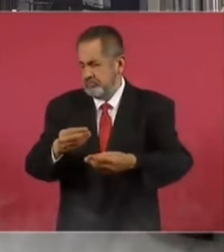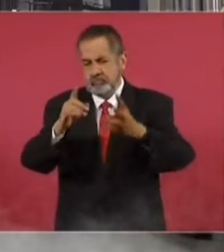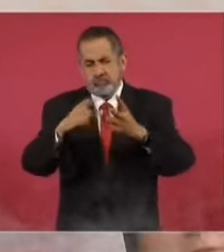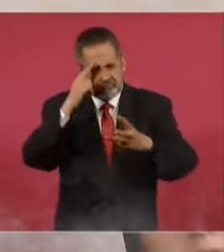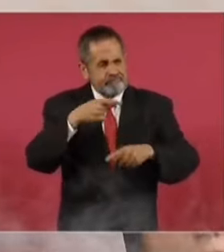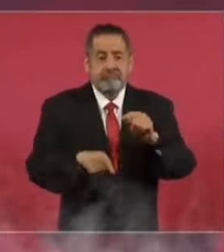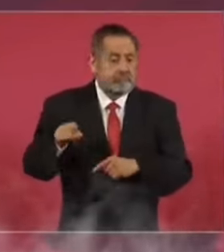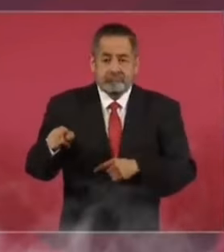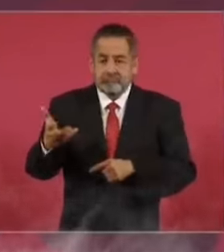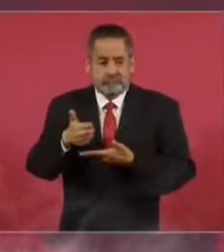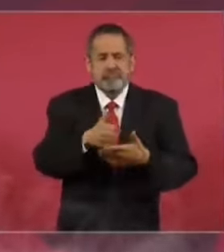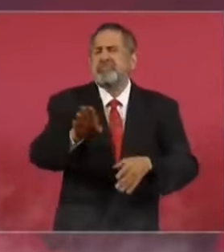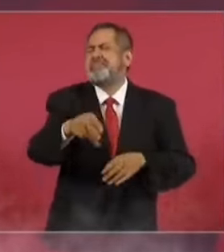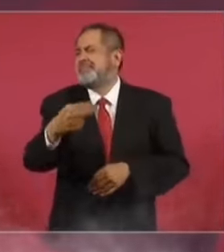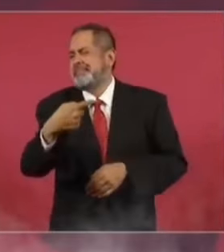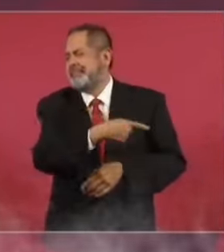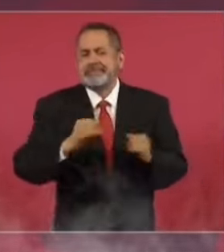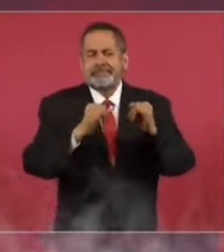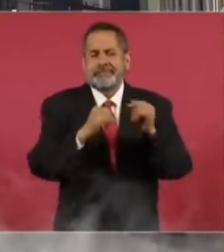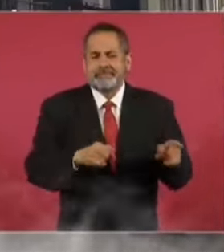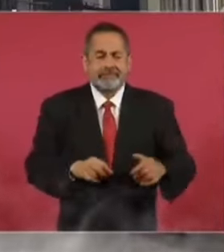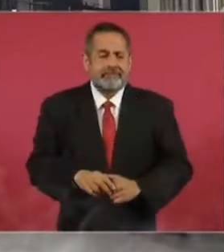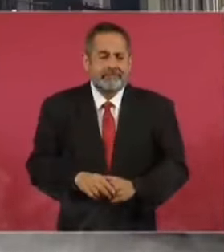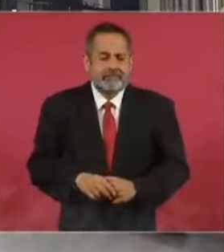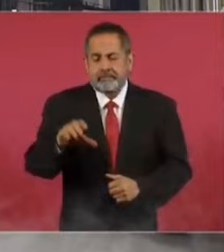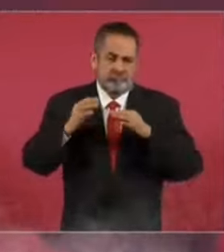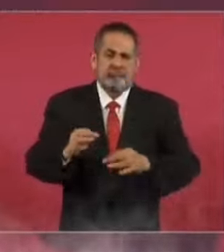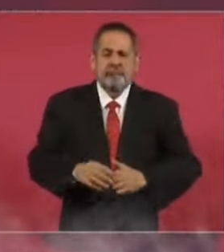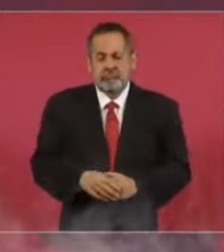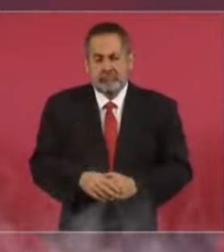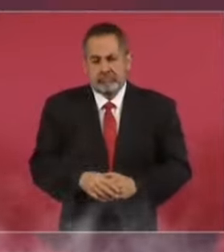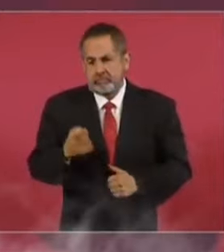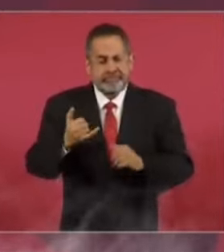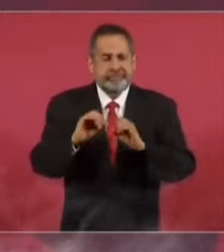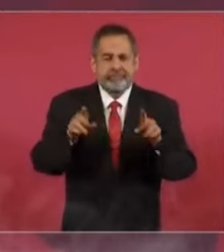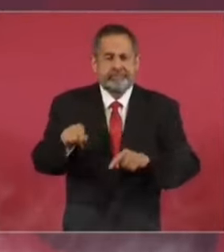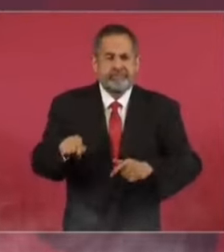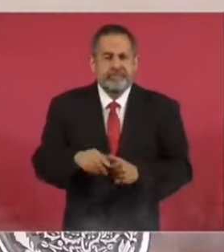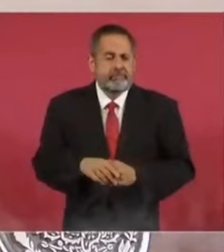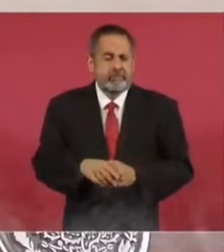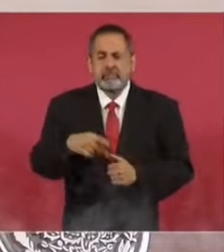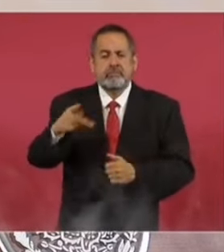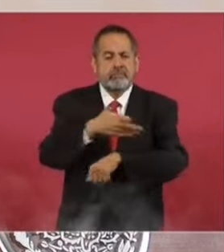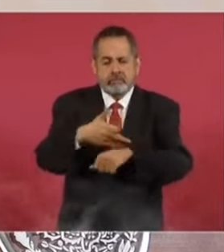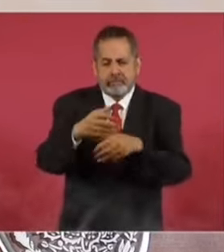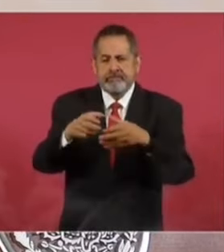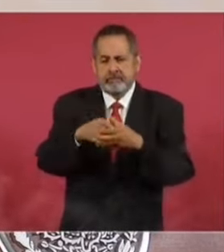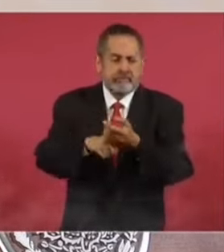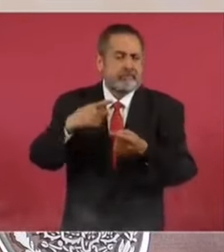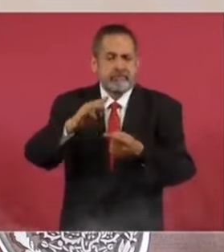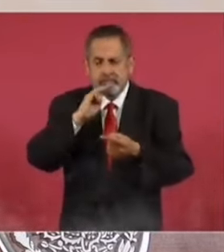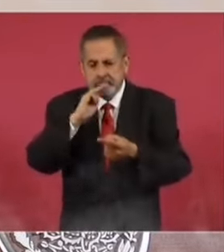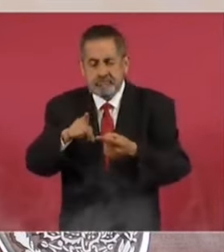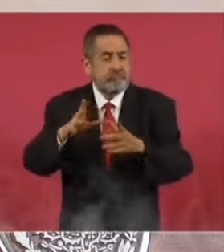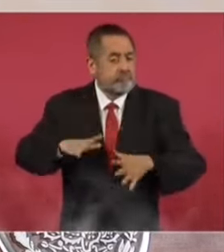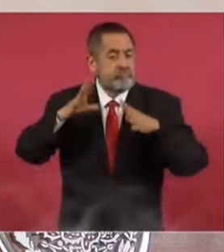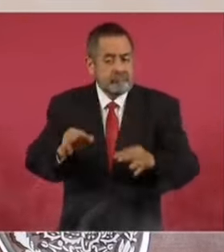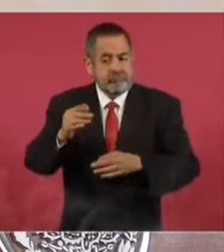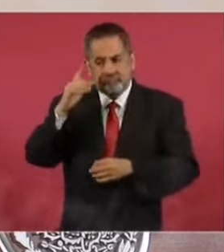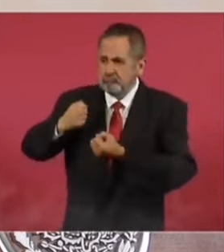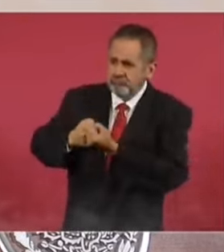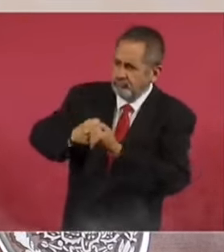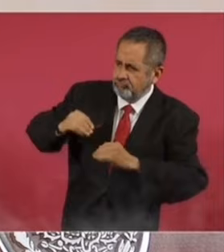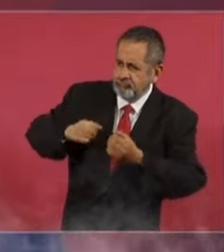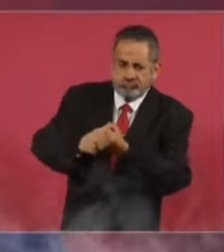a limpiar de corrupción, ¿cómo se llama esta institución? COFEPRIS. Y desde luego sus familias, su mamá, fundadora de nuestro